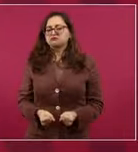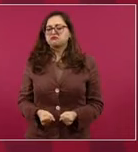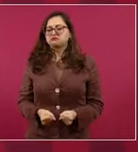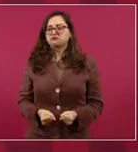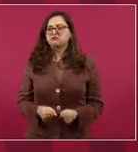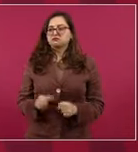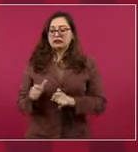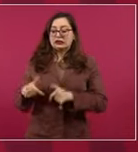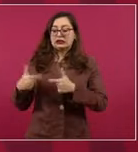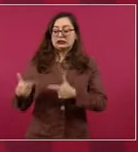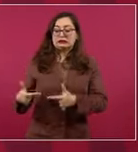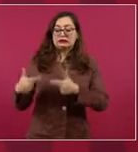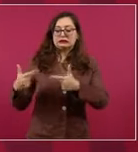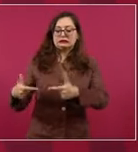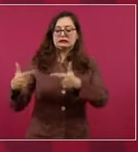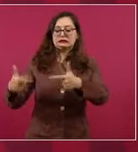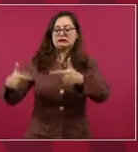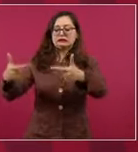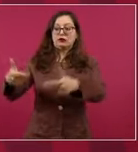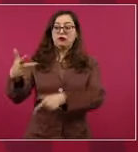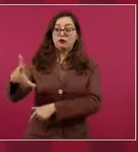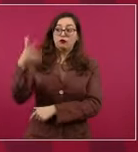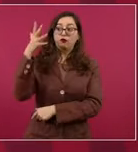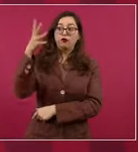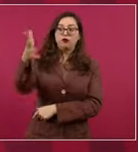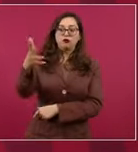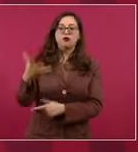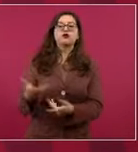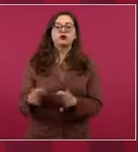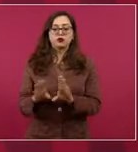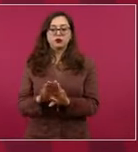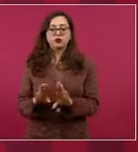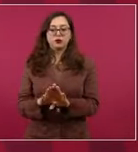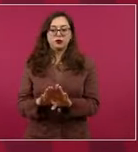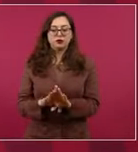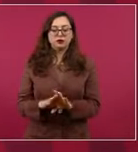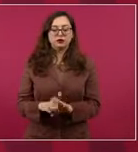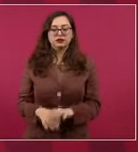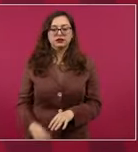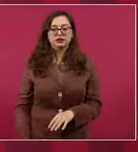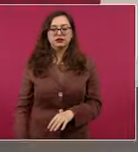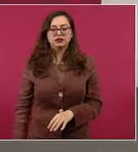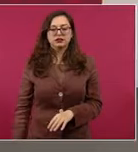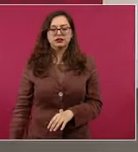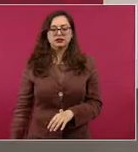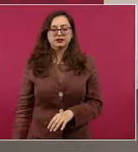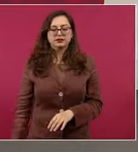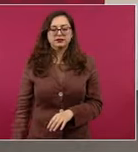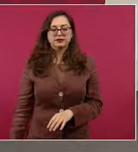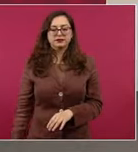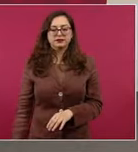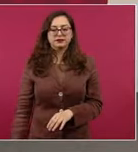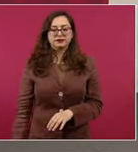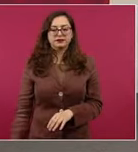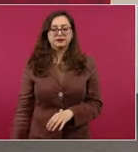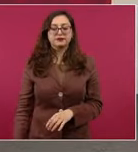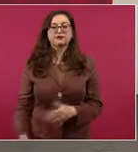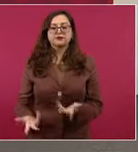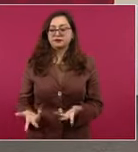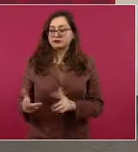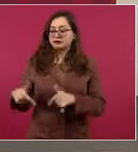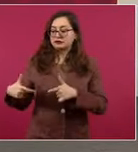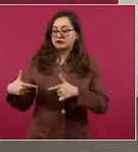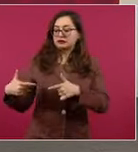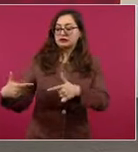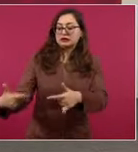en las nuevas generaciones, en lo que vamos a heredar, en lo que se va a dejar como legado a las nuevas